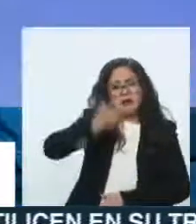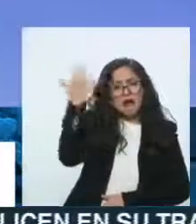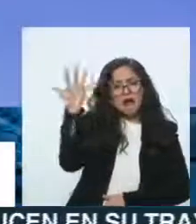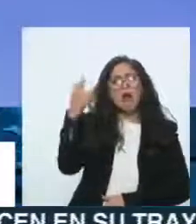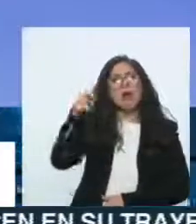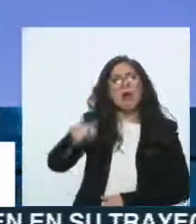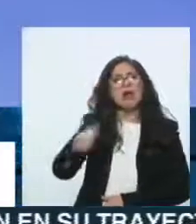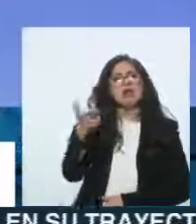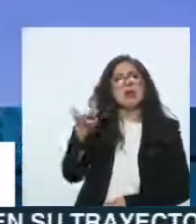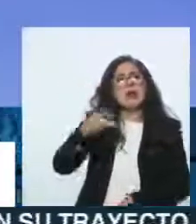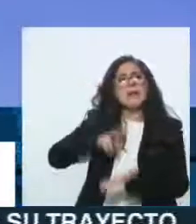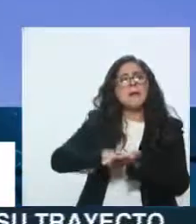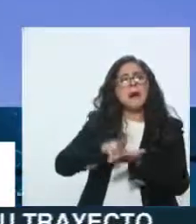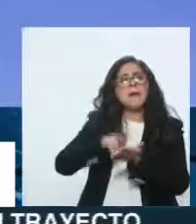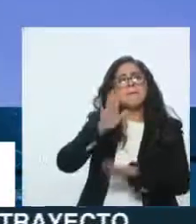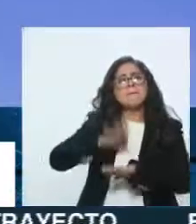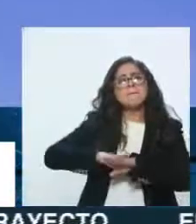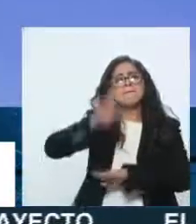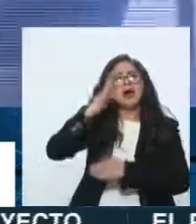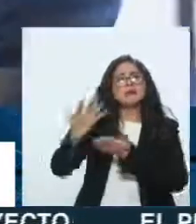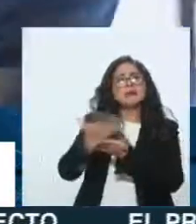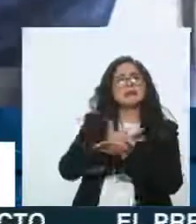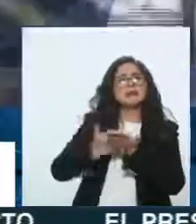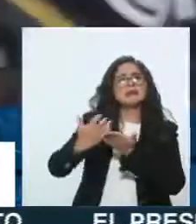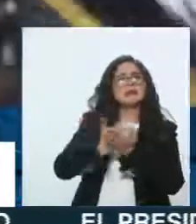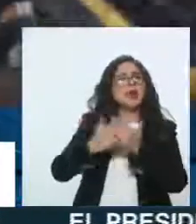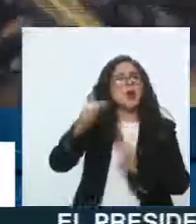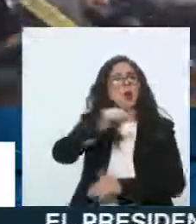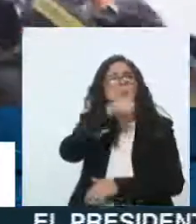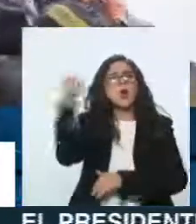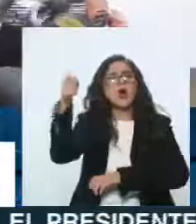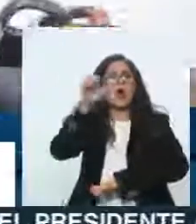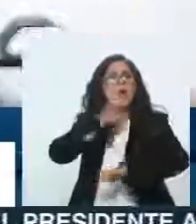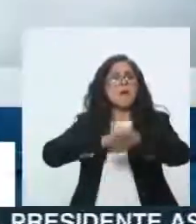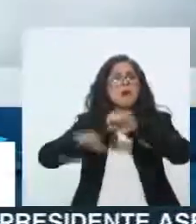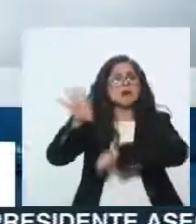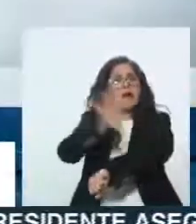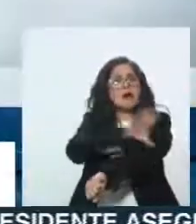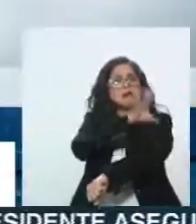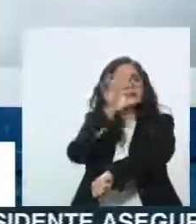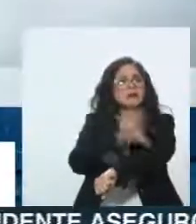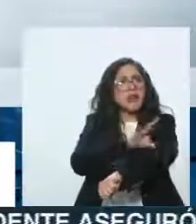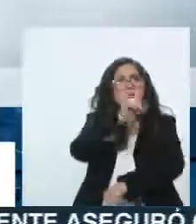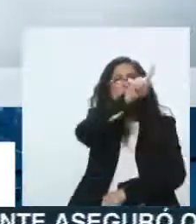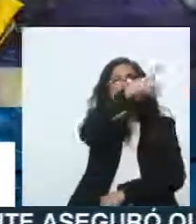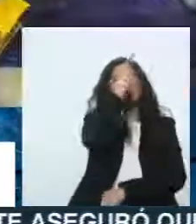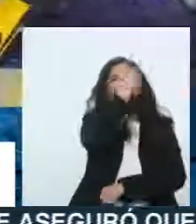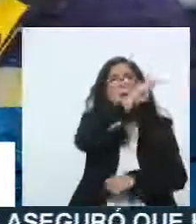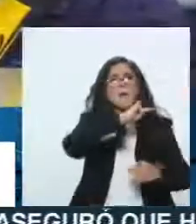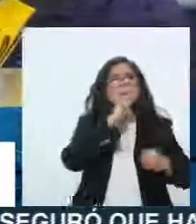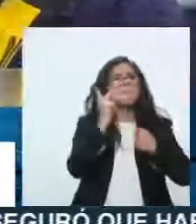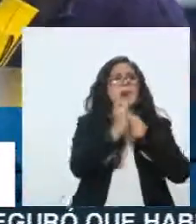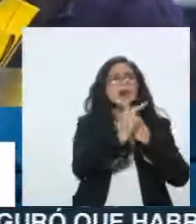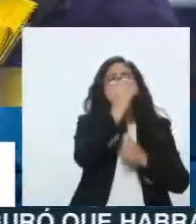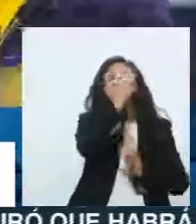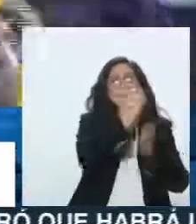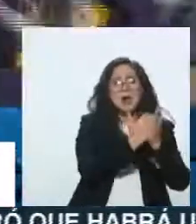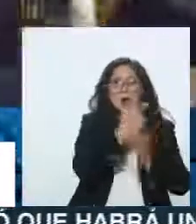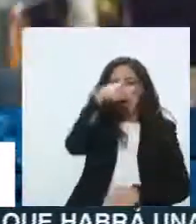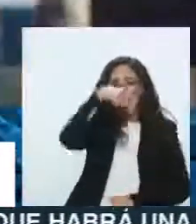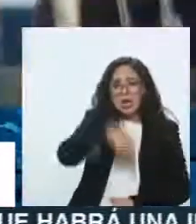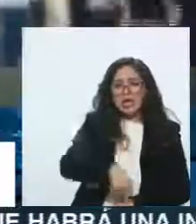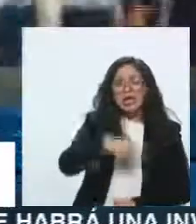empresas extranjeras que pues no cumplen con los parámetros que tienen en sus países y aquí quieren llegar a ser los directores de